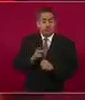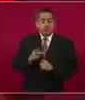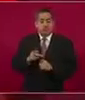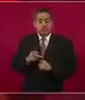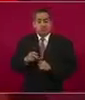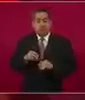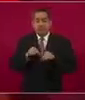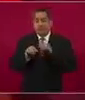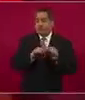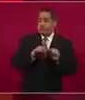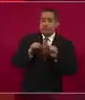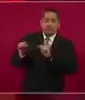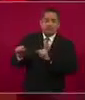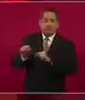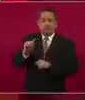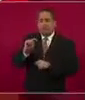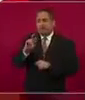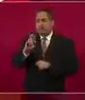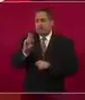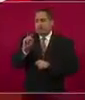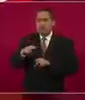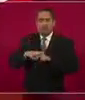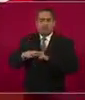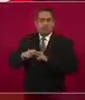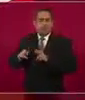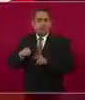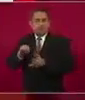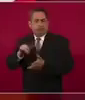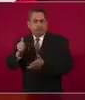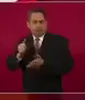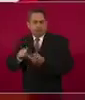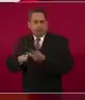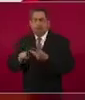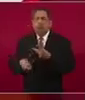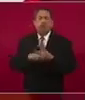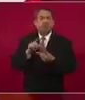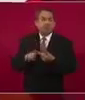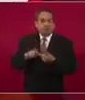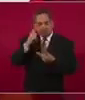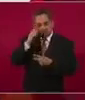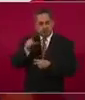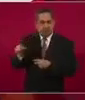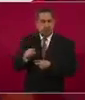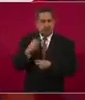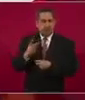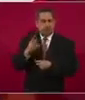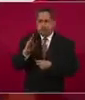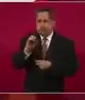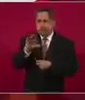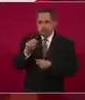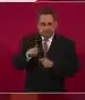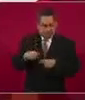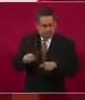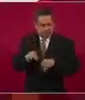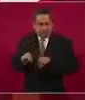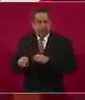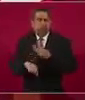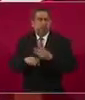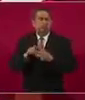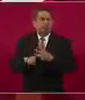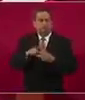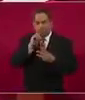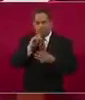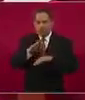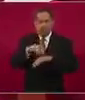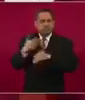el Tren Maya, y tienen trabajo en la refinería, y tienen trabajo en